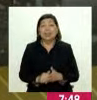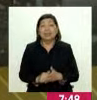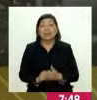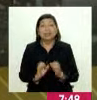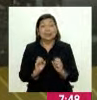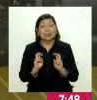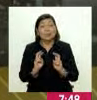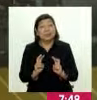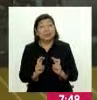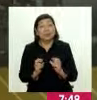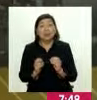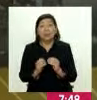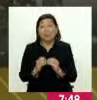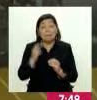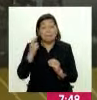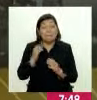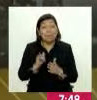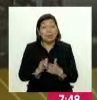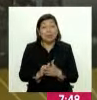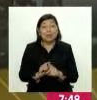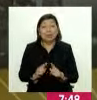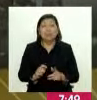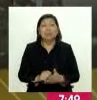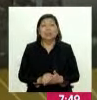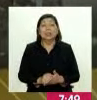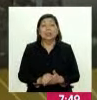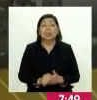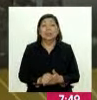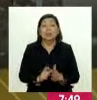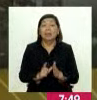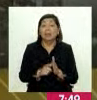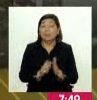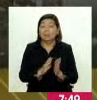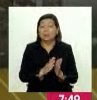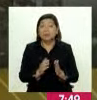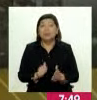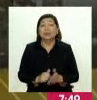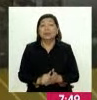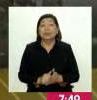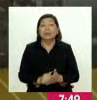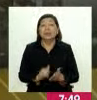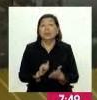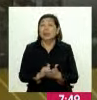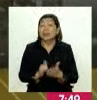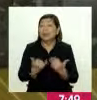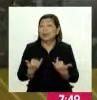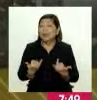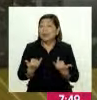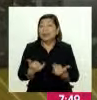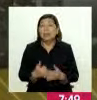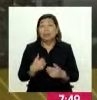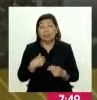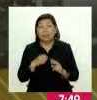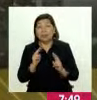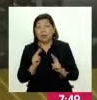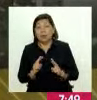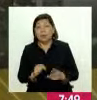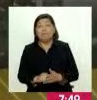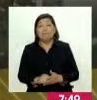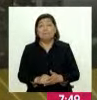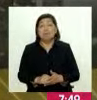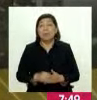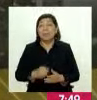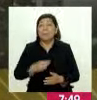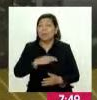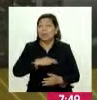se ve con la coyuntura política. Es un tema de actores políticos. Lo que estamos nosotros ahora viendo desde el Ministerio de